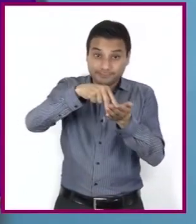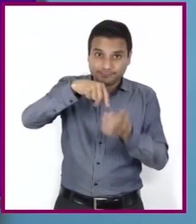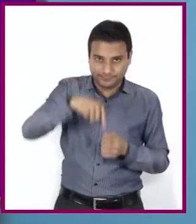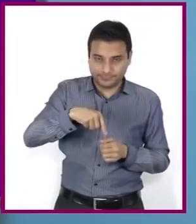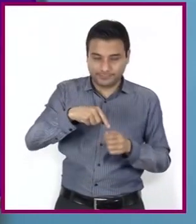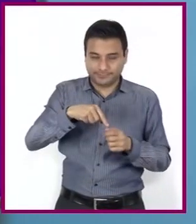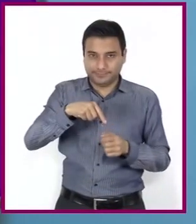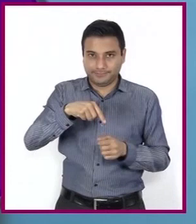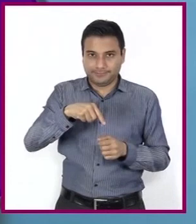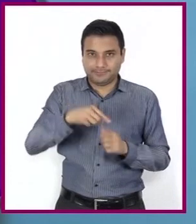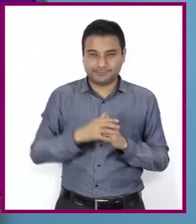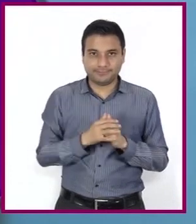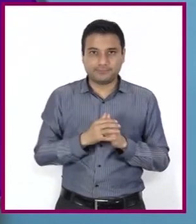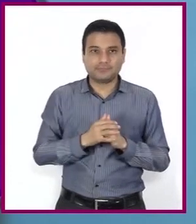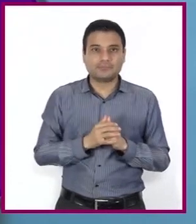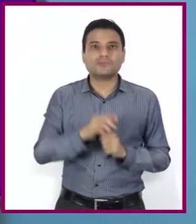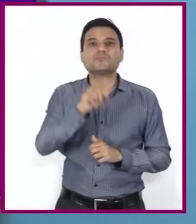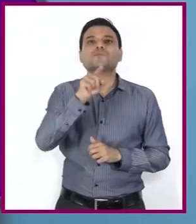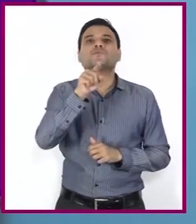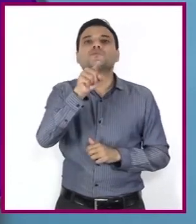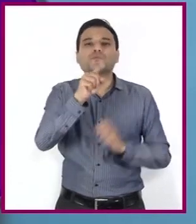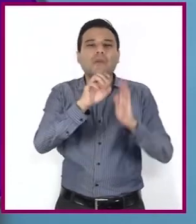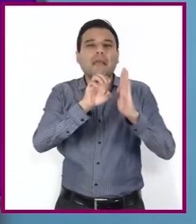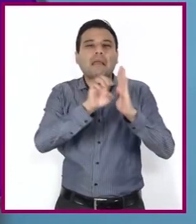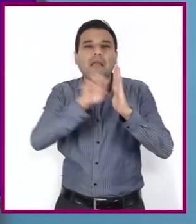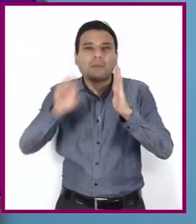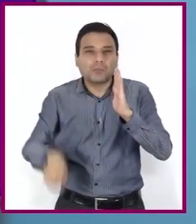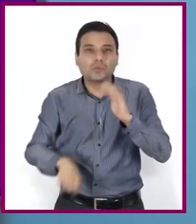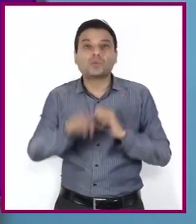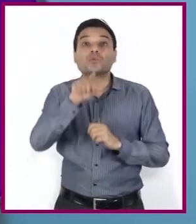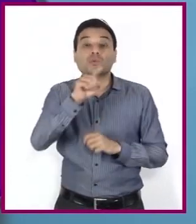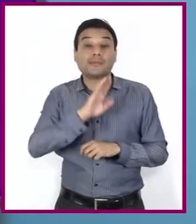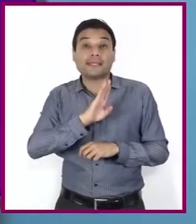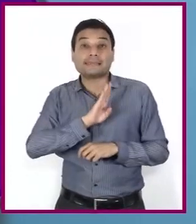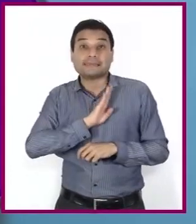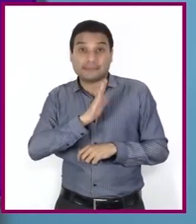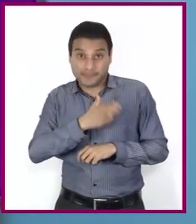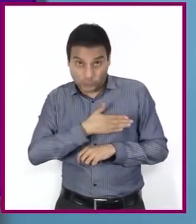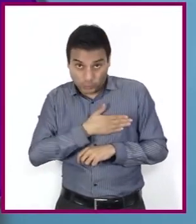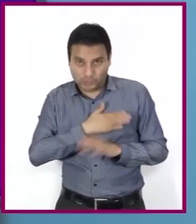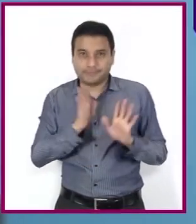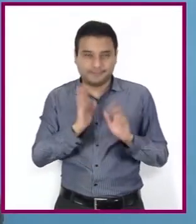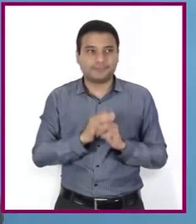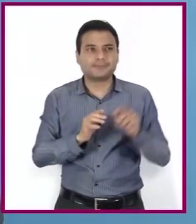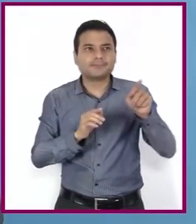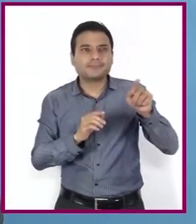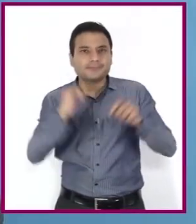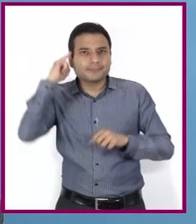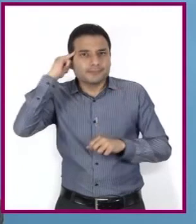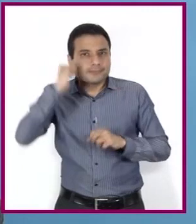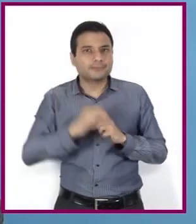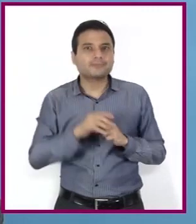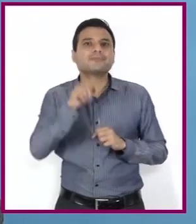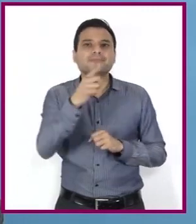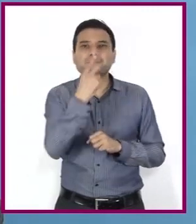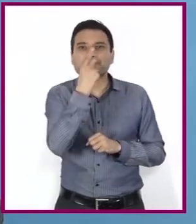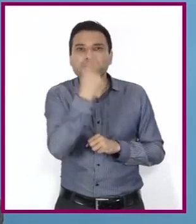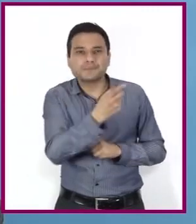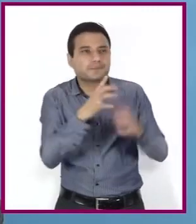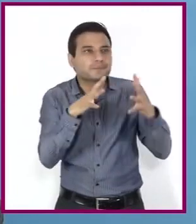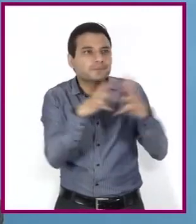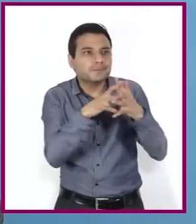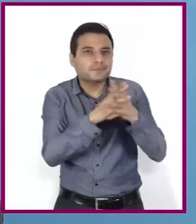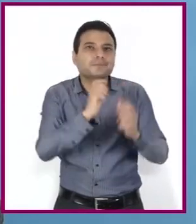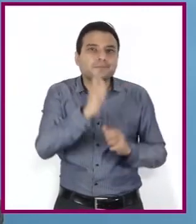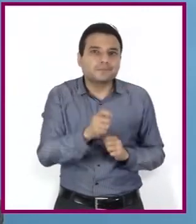explicar al otro por qué pelean en una guerra o cuál es su concepción de guerra. Ya que tienen la respuesta, escriban